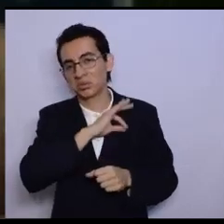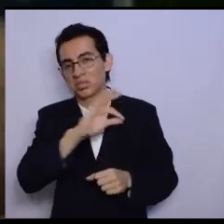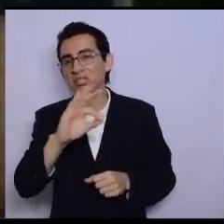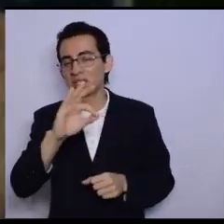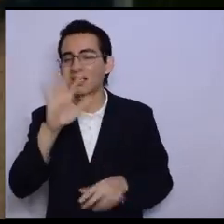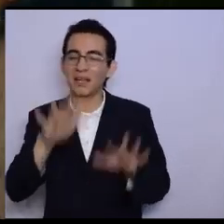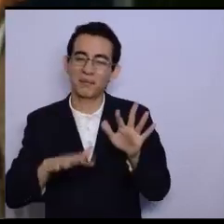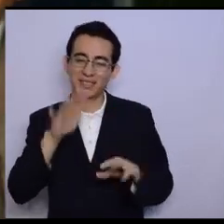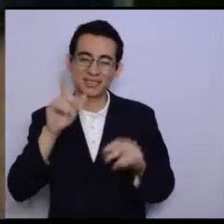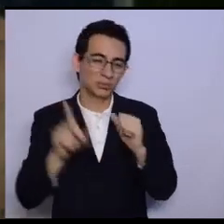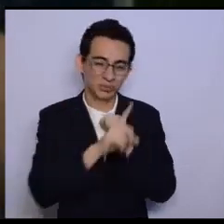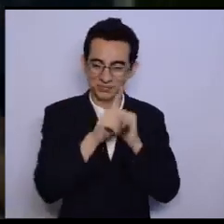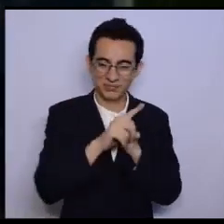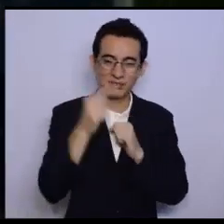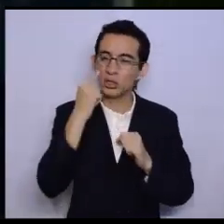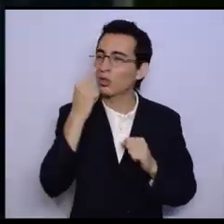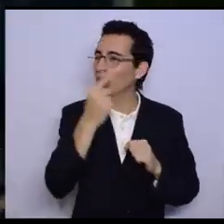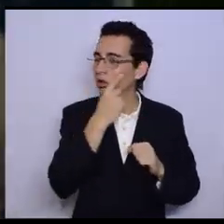agudos. Ok.